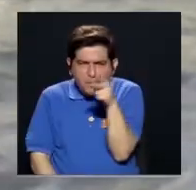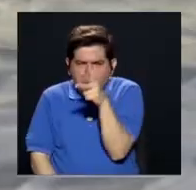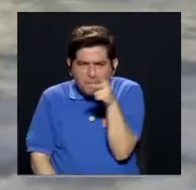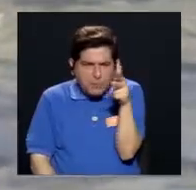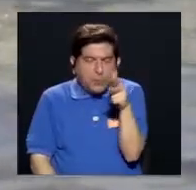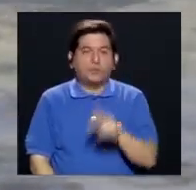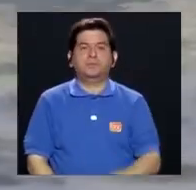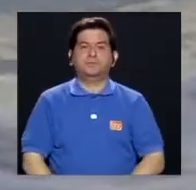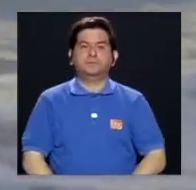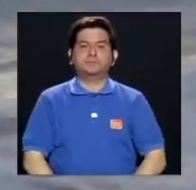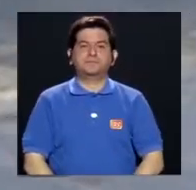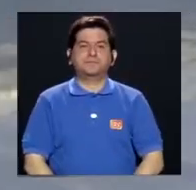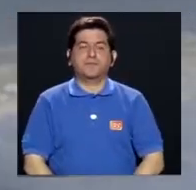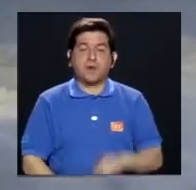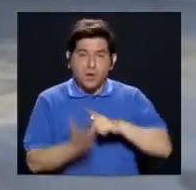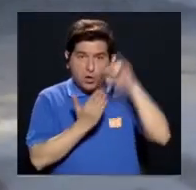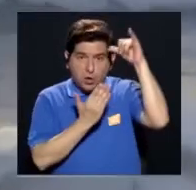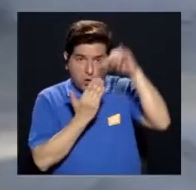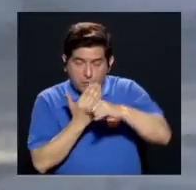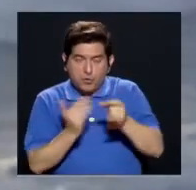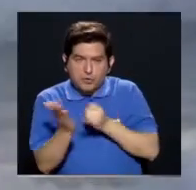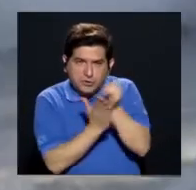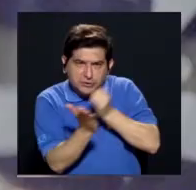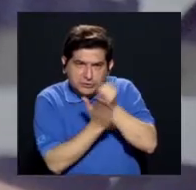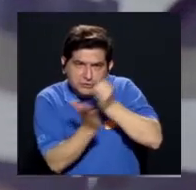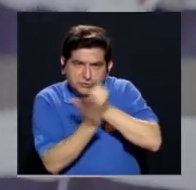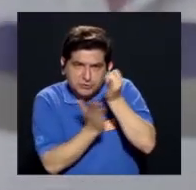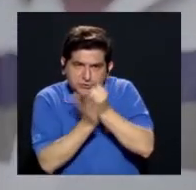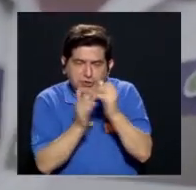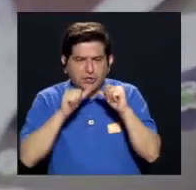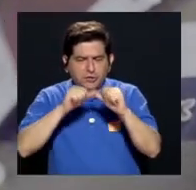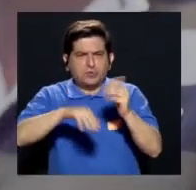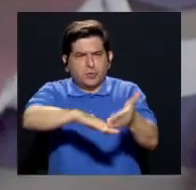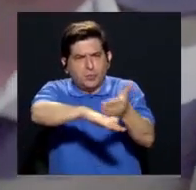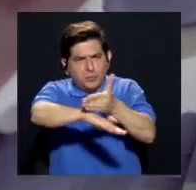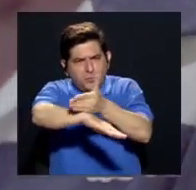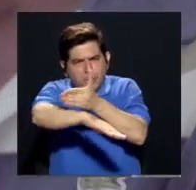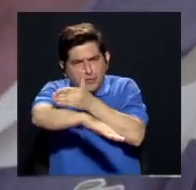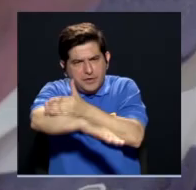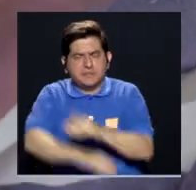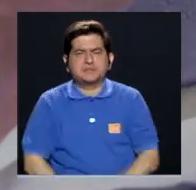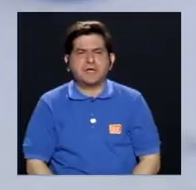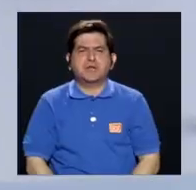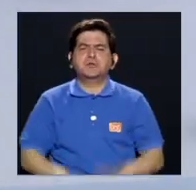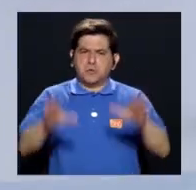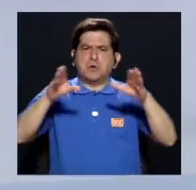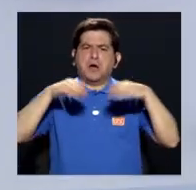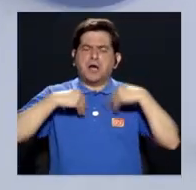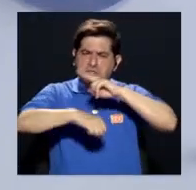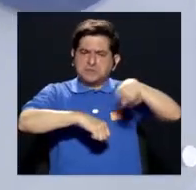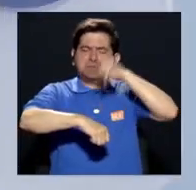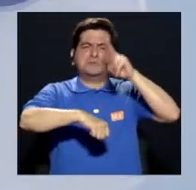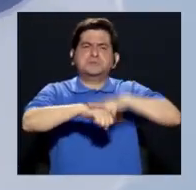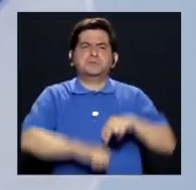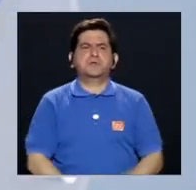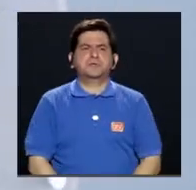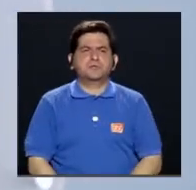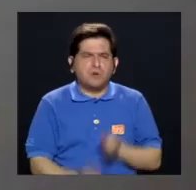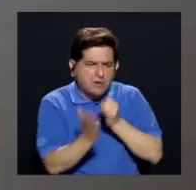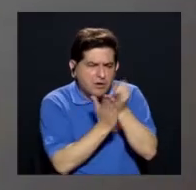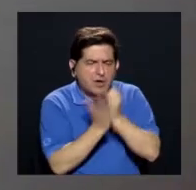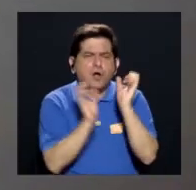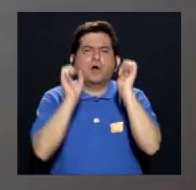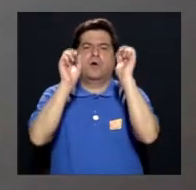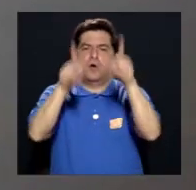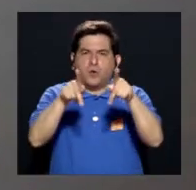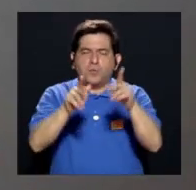cámaras. Este proyecto de investigación sigue creciendo con gran acogida a nivel nacional y se está explorando